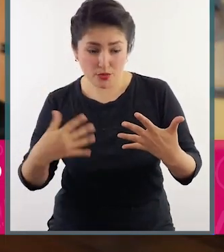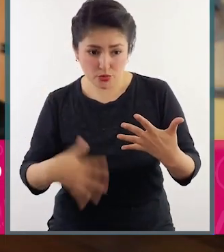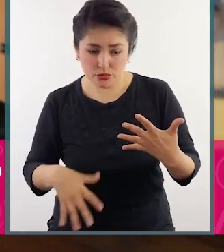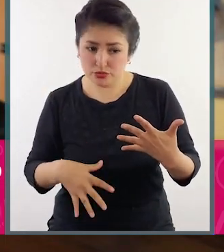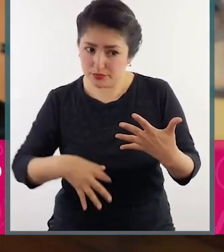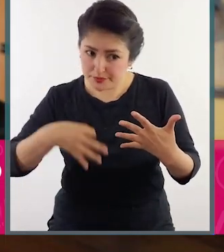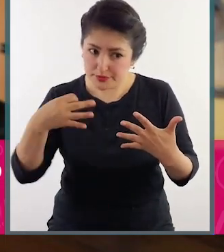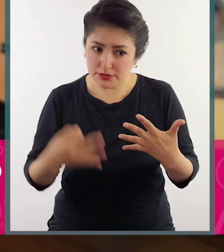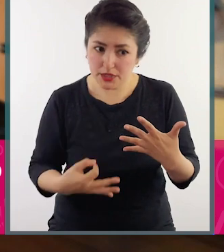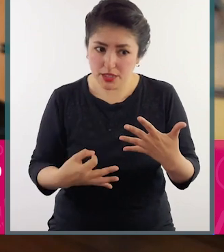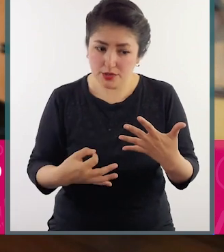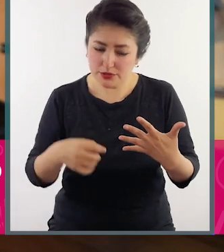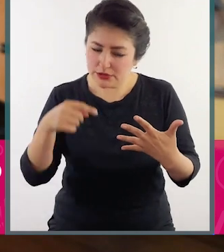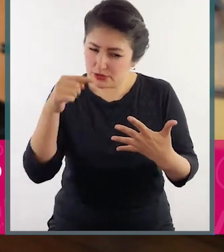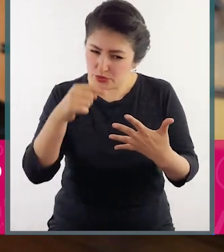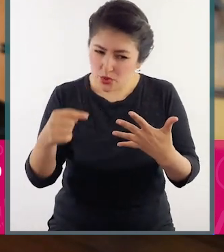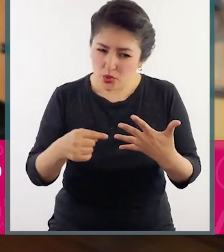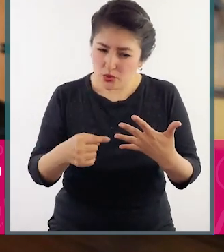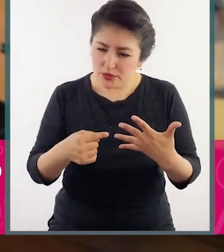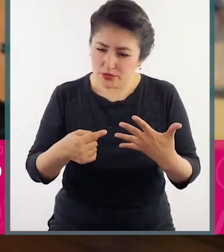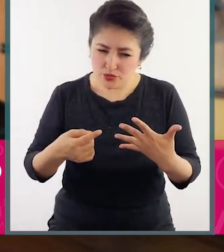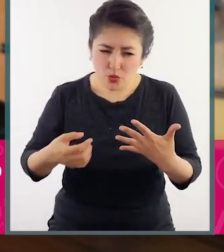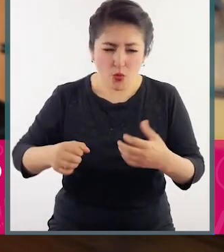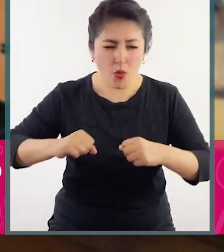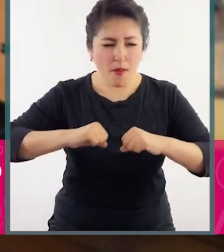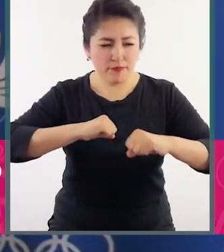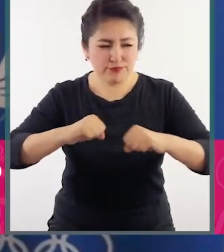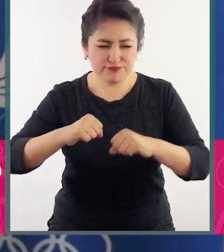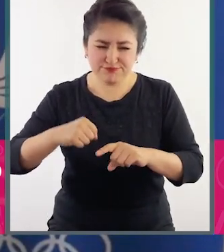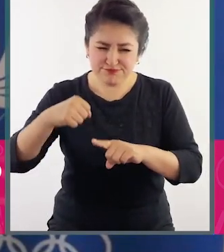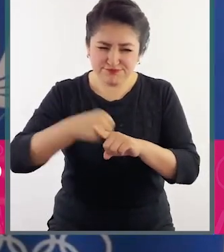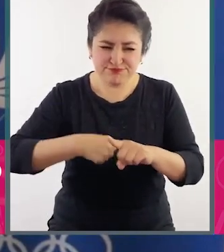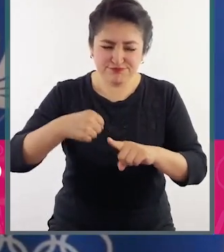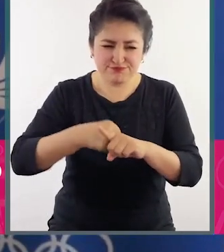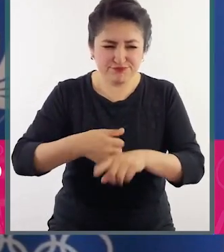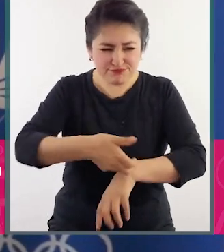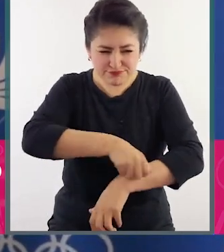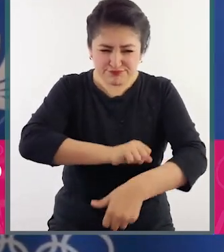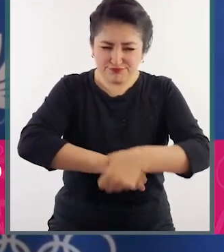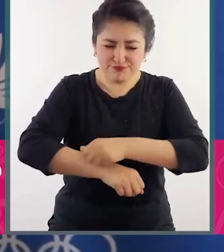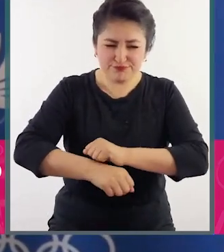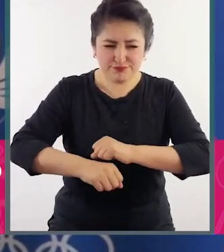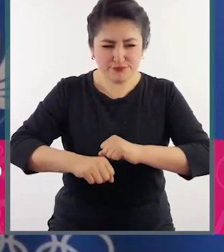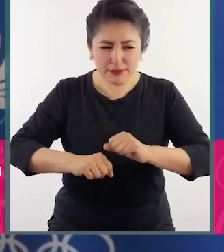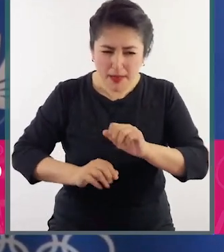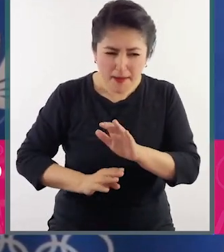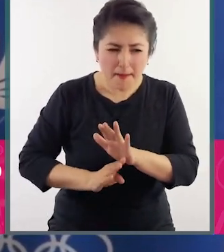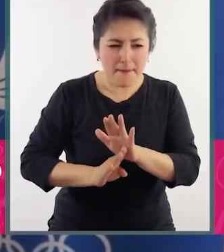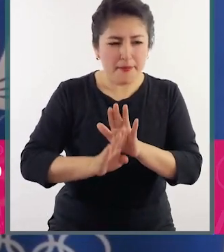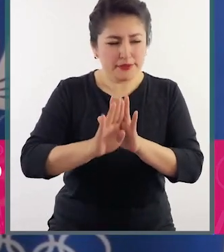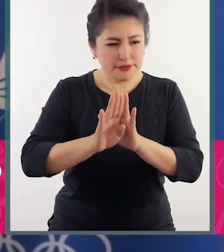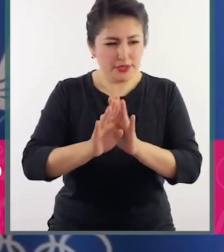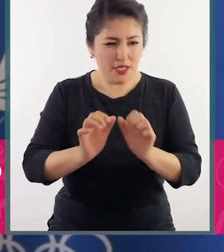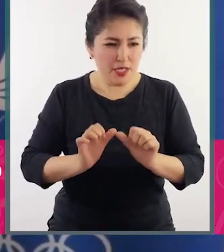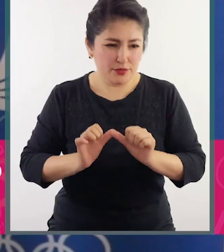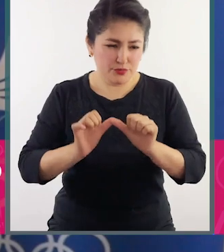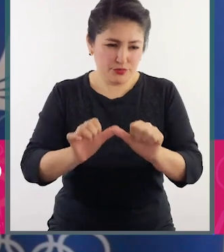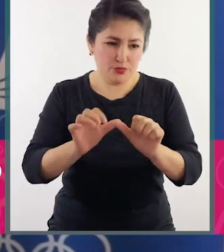en todo. Y en ese sentido tenemos que hacer un gran esfuerzo. Pero es un gran esfuerzo,